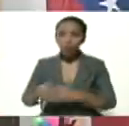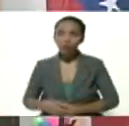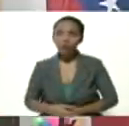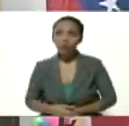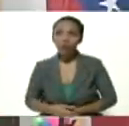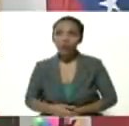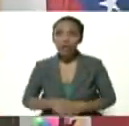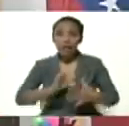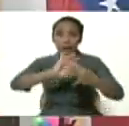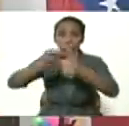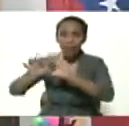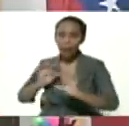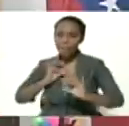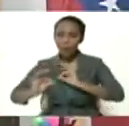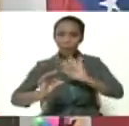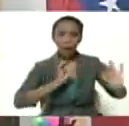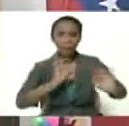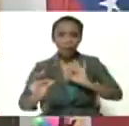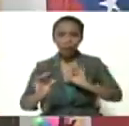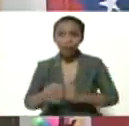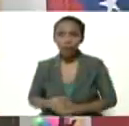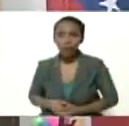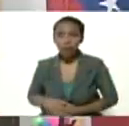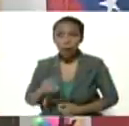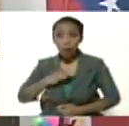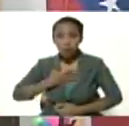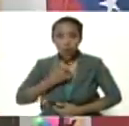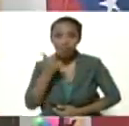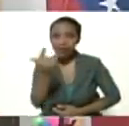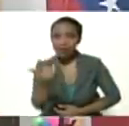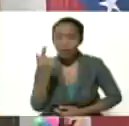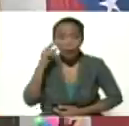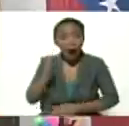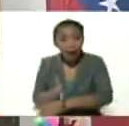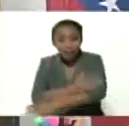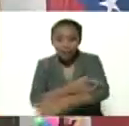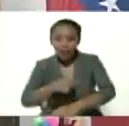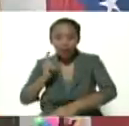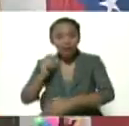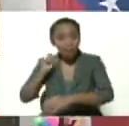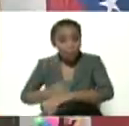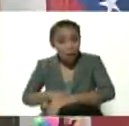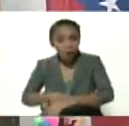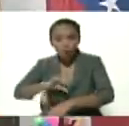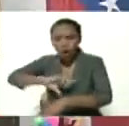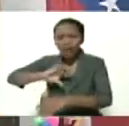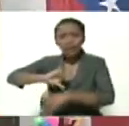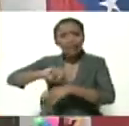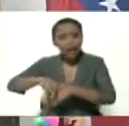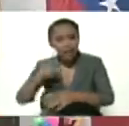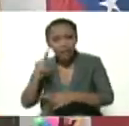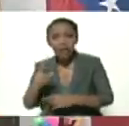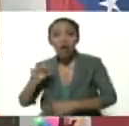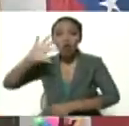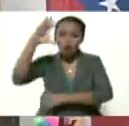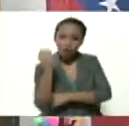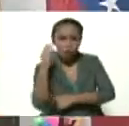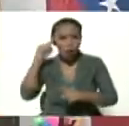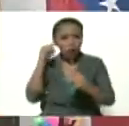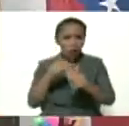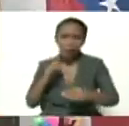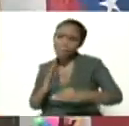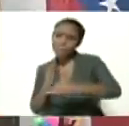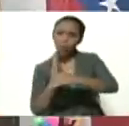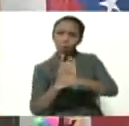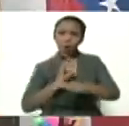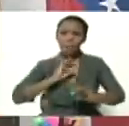la cadena de contagios y poder decir más temprano que tarde, hemos logrado el objetivo de parar la